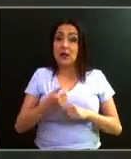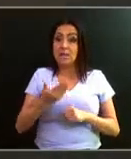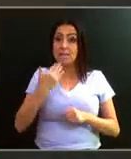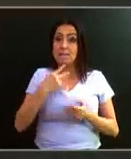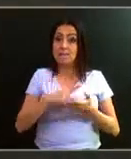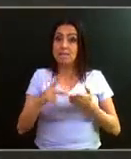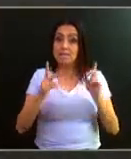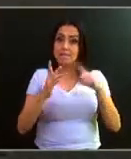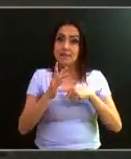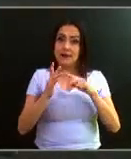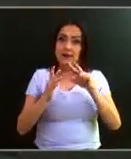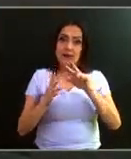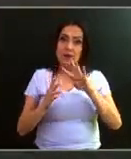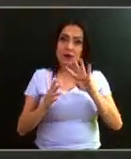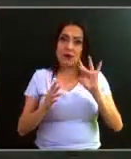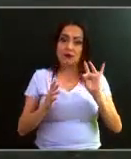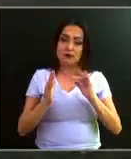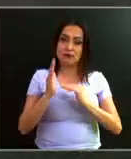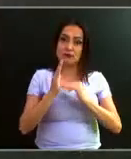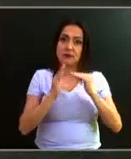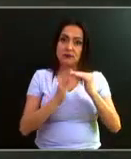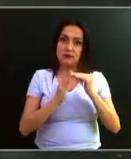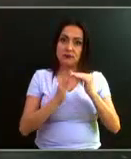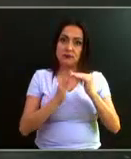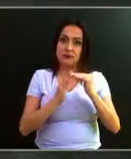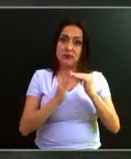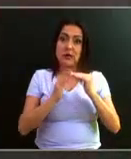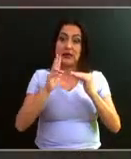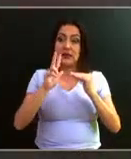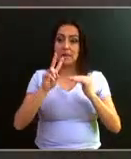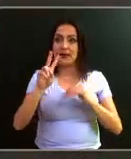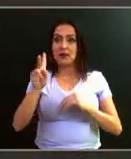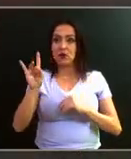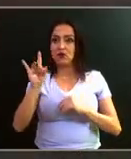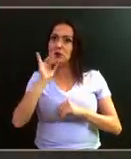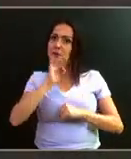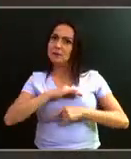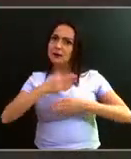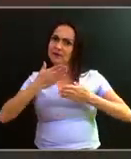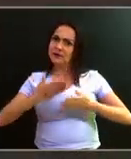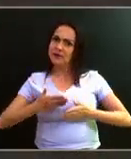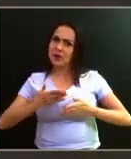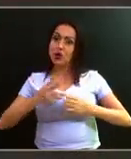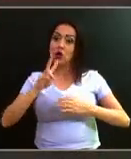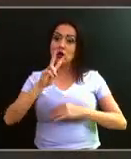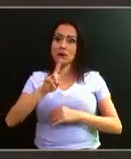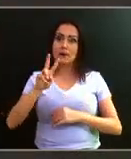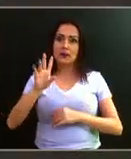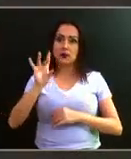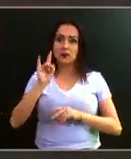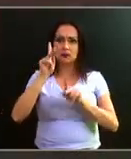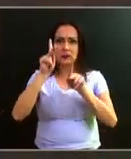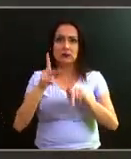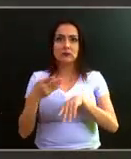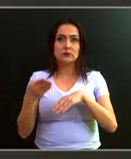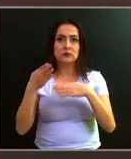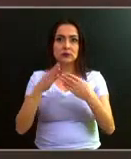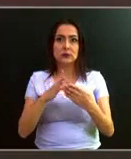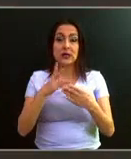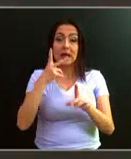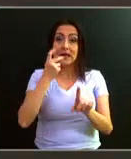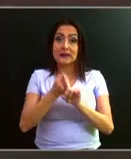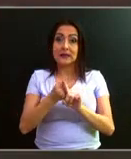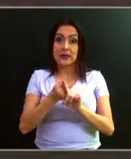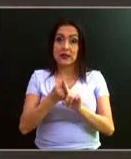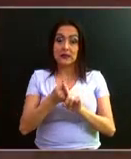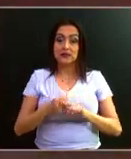pagó 1.348 millones de colones a 328 beneficiarios de 228 personas fallecidas en accidentes